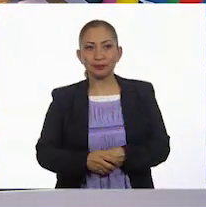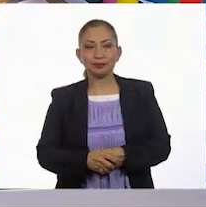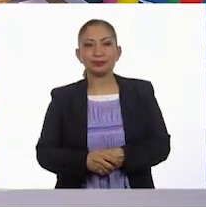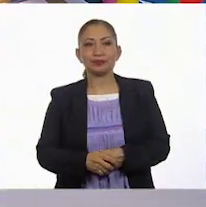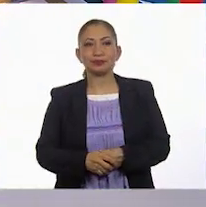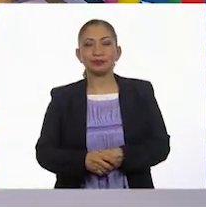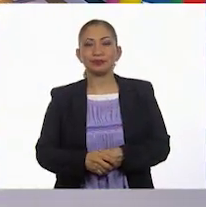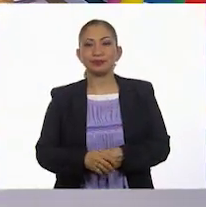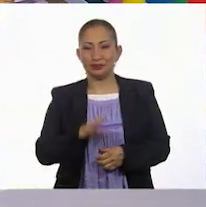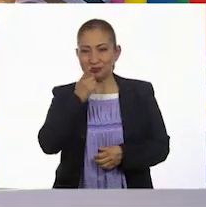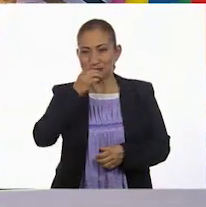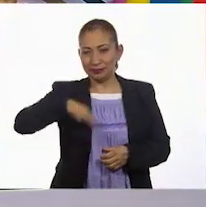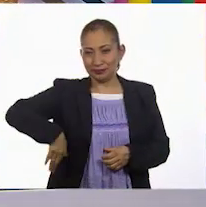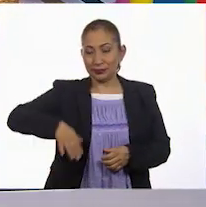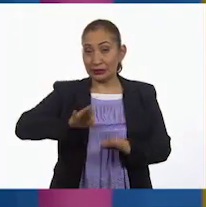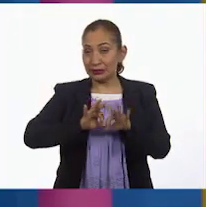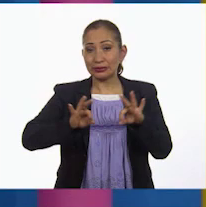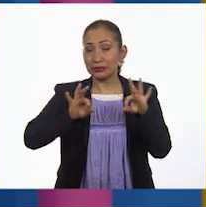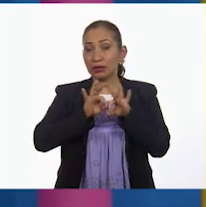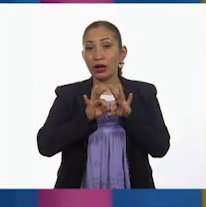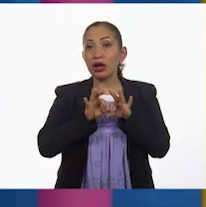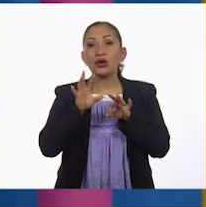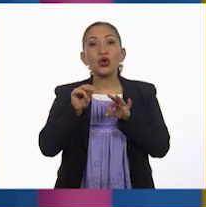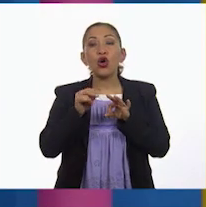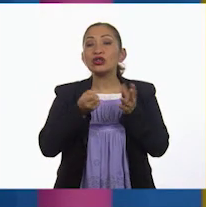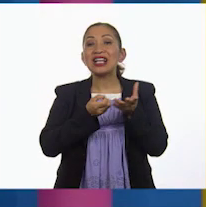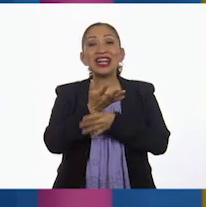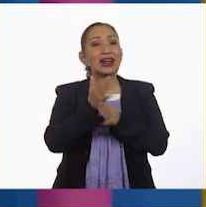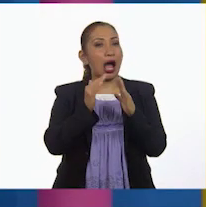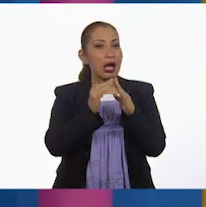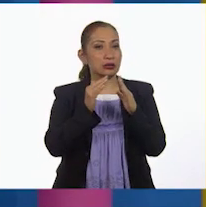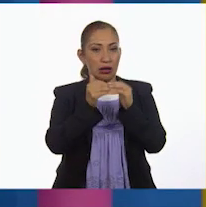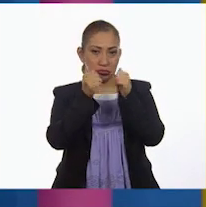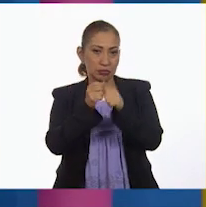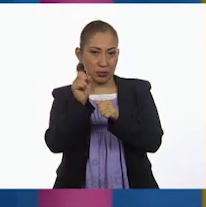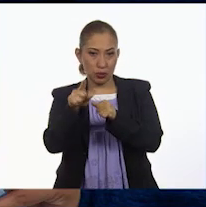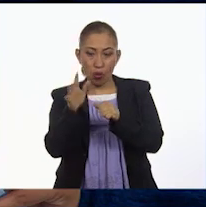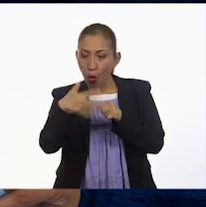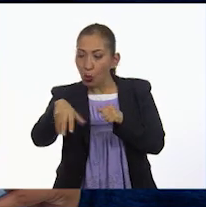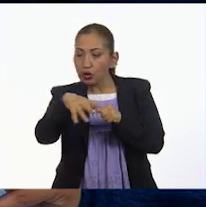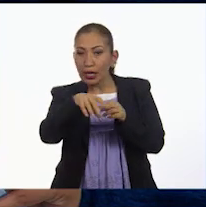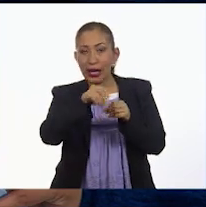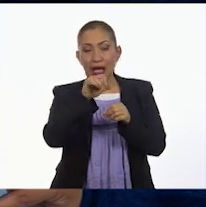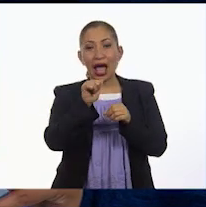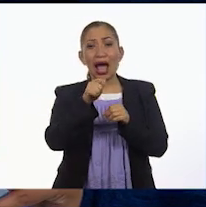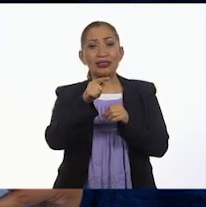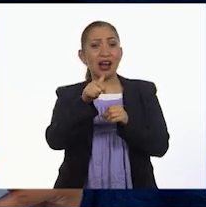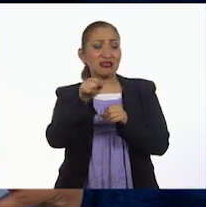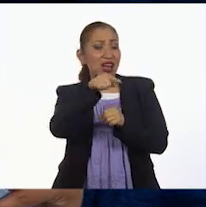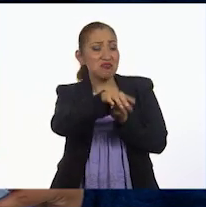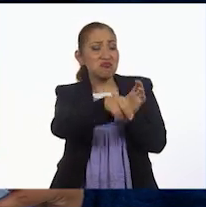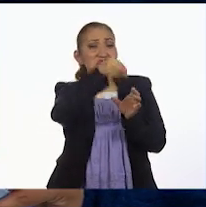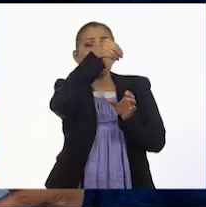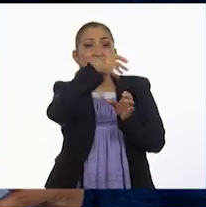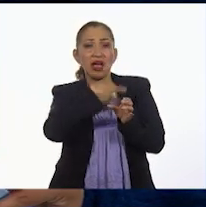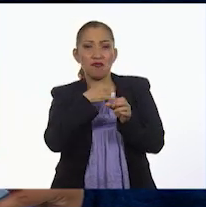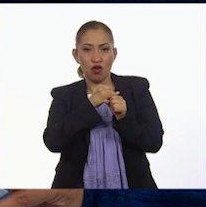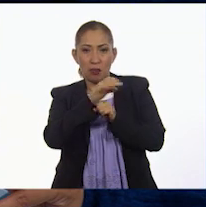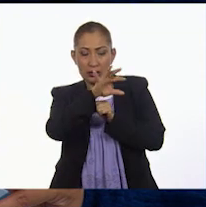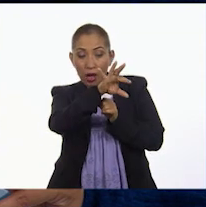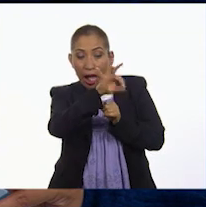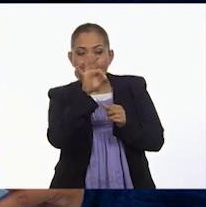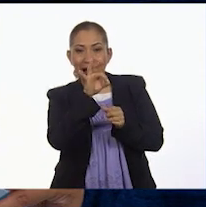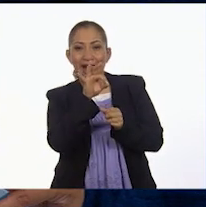porque, pues como te comentamos, lo más importante es que no salgas de casa, y aquí tenemos nuestro atlas, y de ahí tomamos una